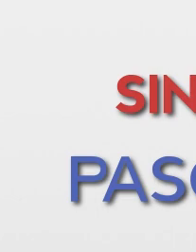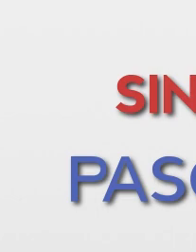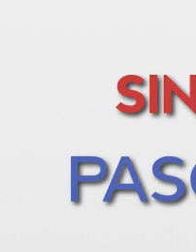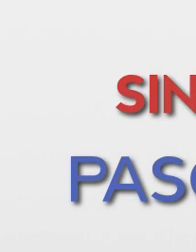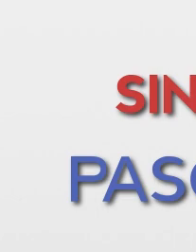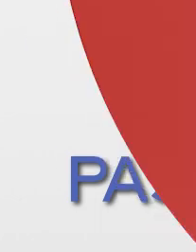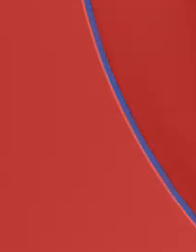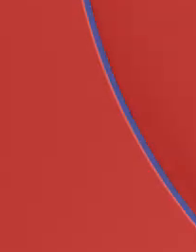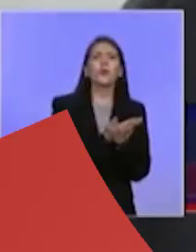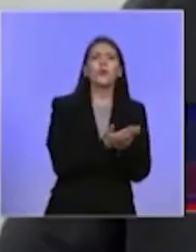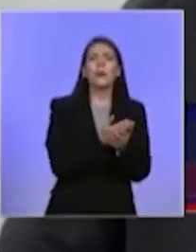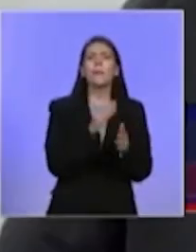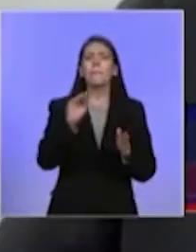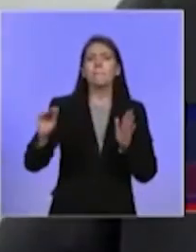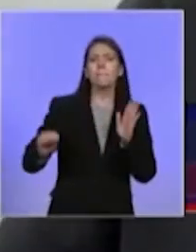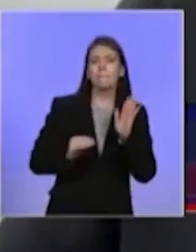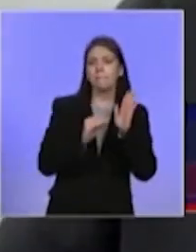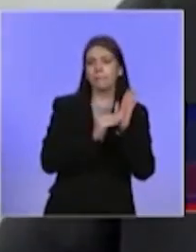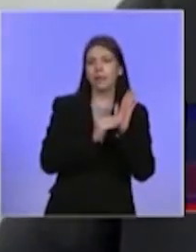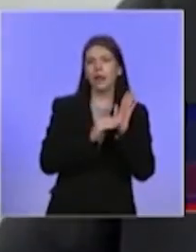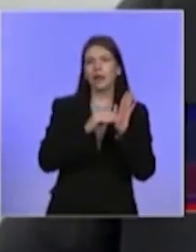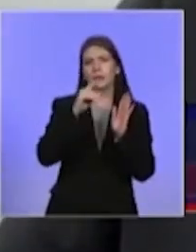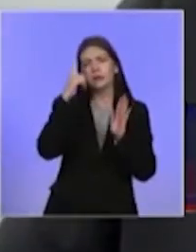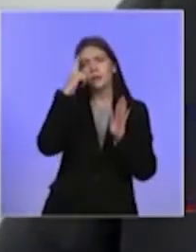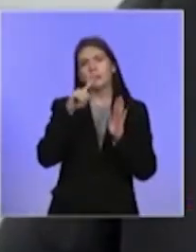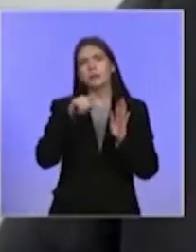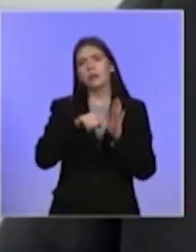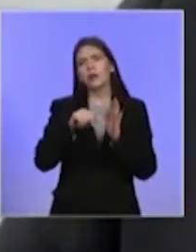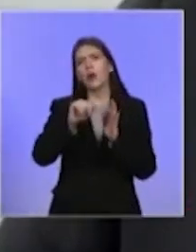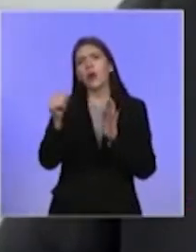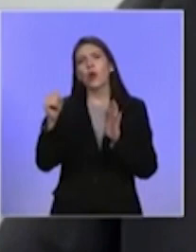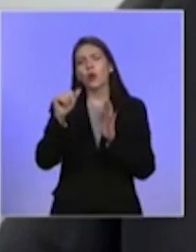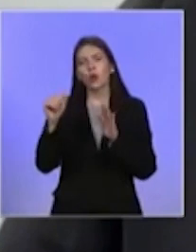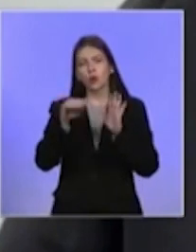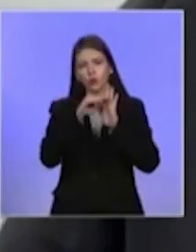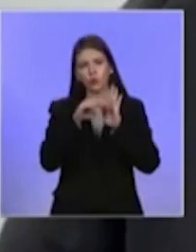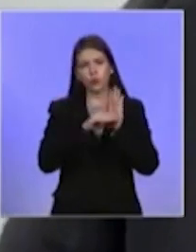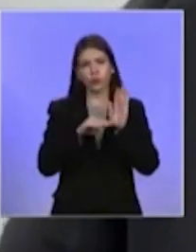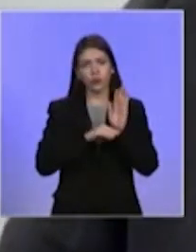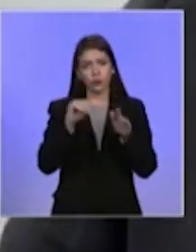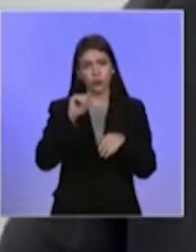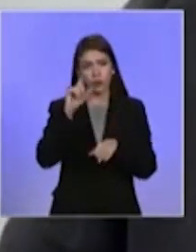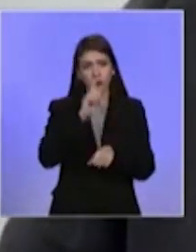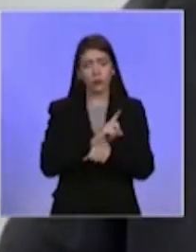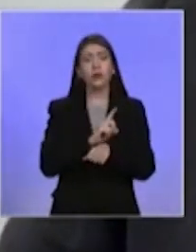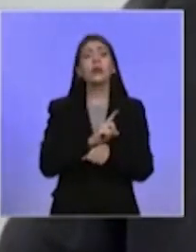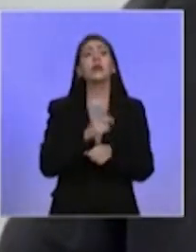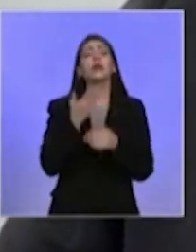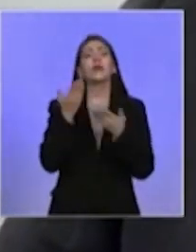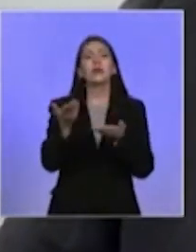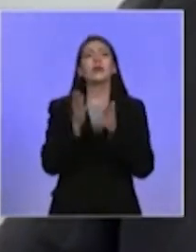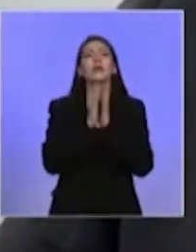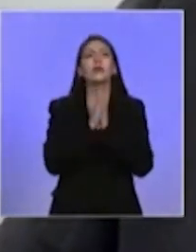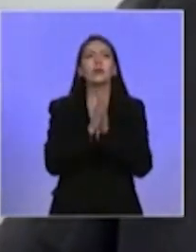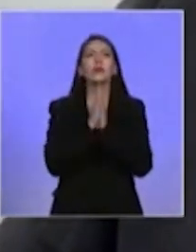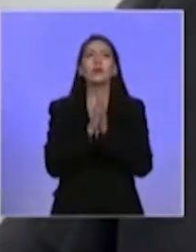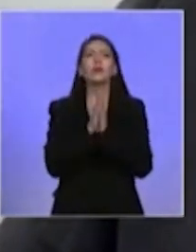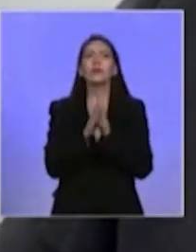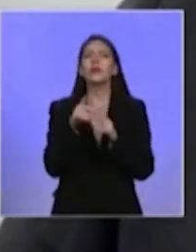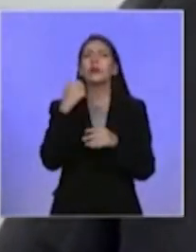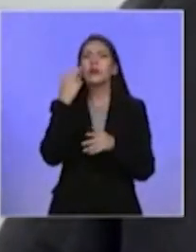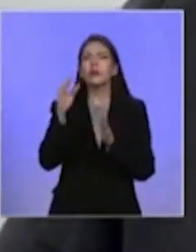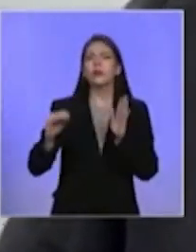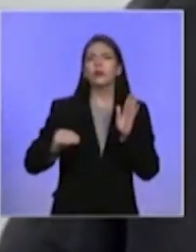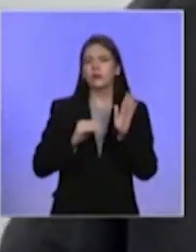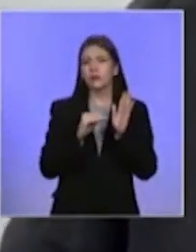carencias los solícitos son espera amablemente a los integrantes del pleno en esta misma sesión pública el punto relativo